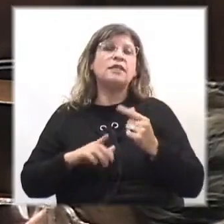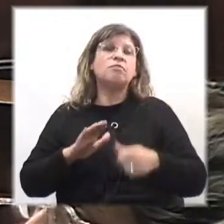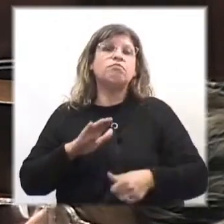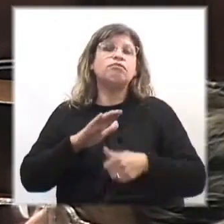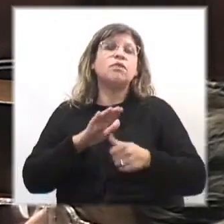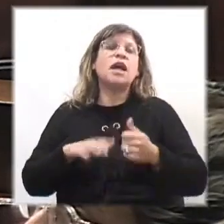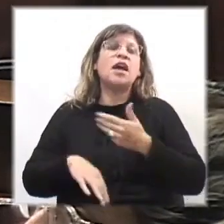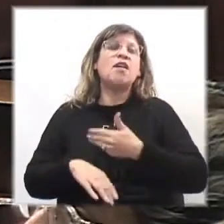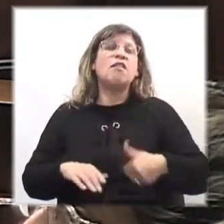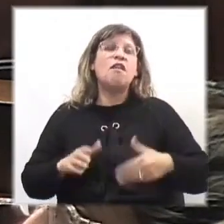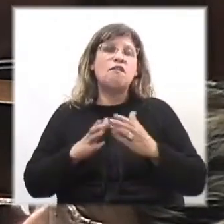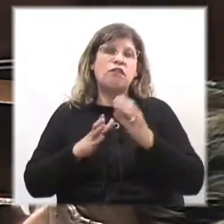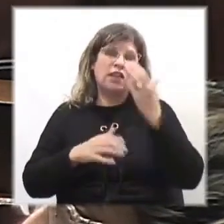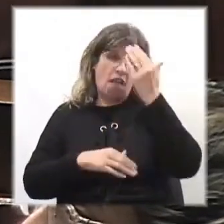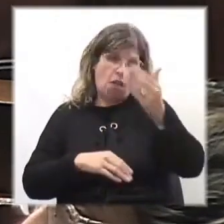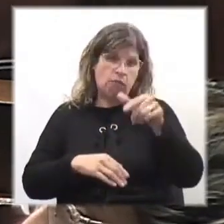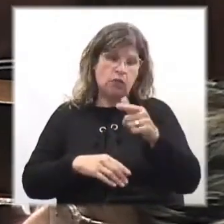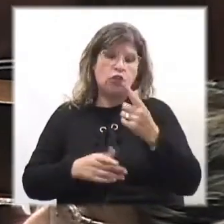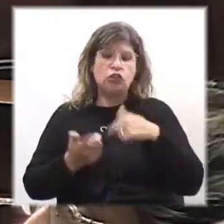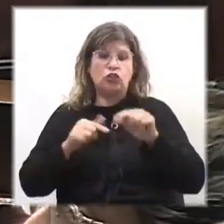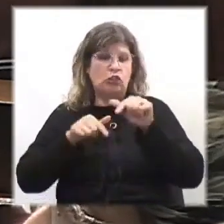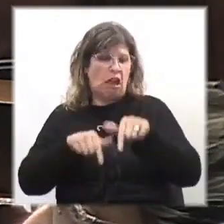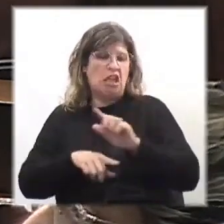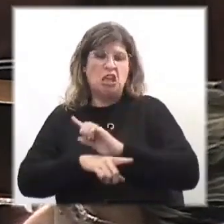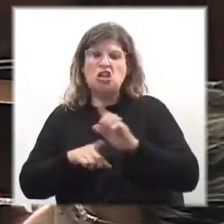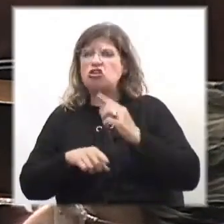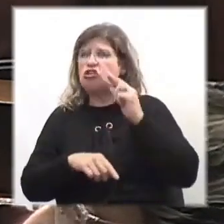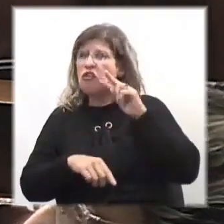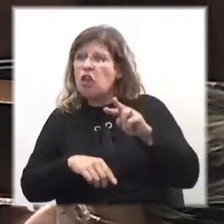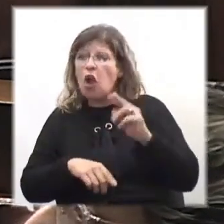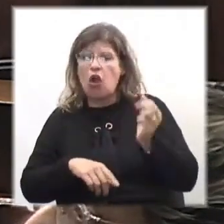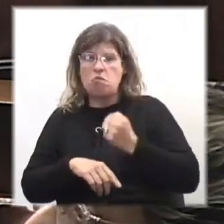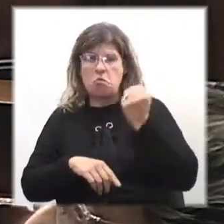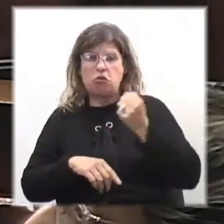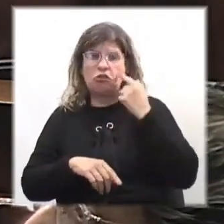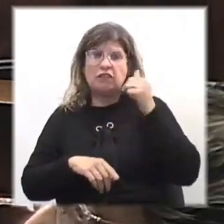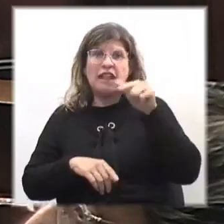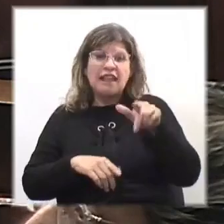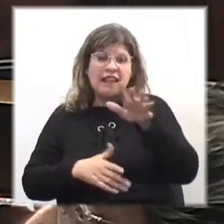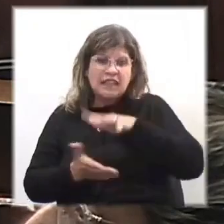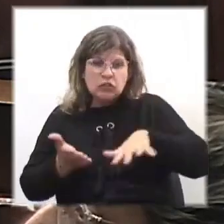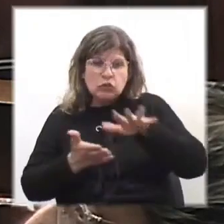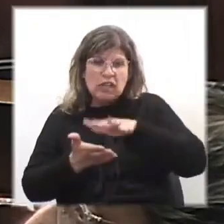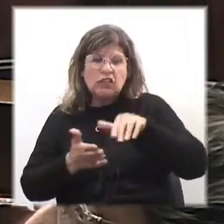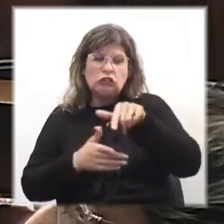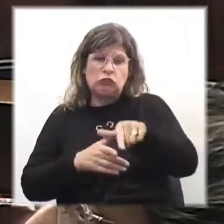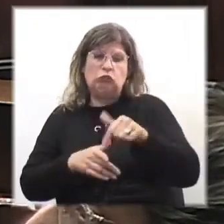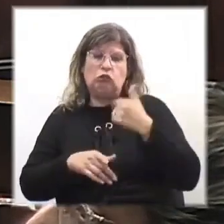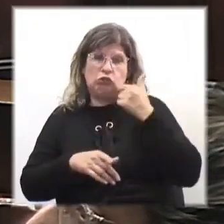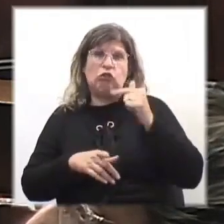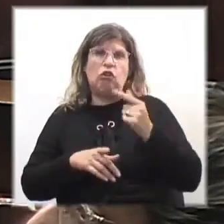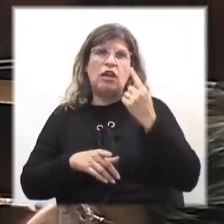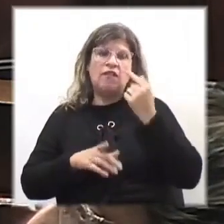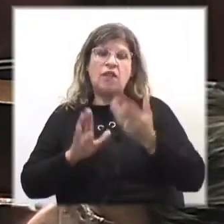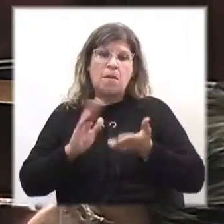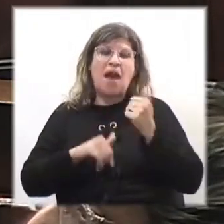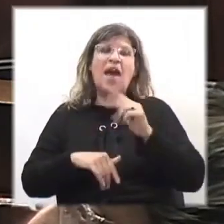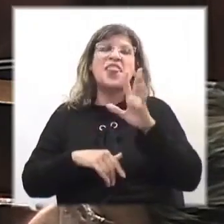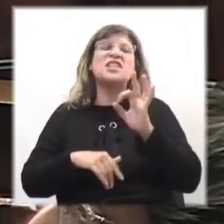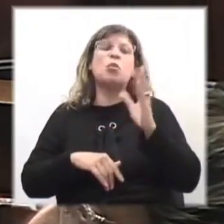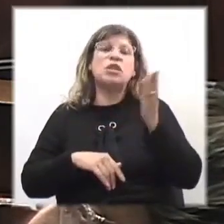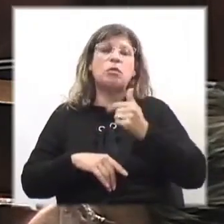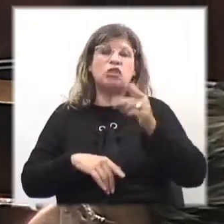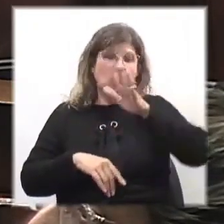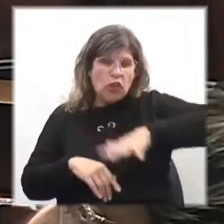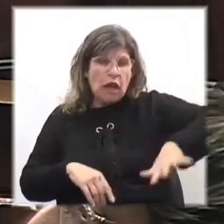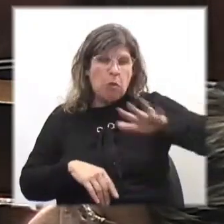entonces aquí no se vio la importancia de que es un territorio que vive más de 50% de la